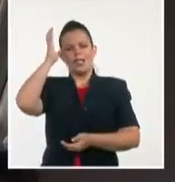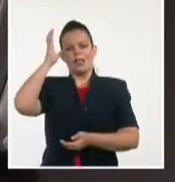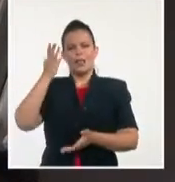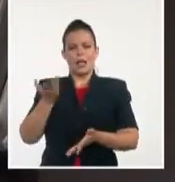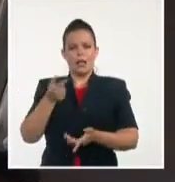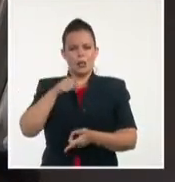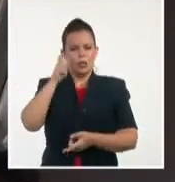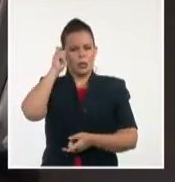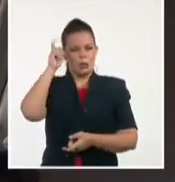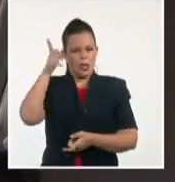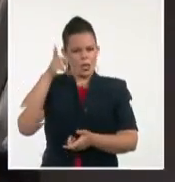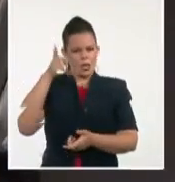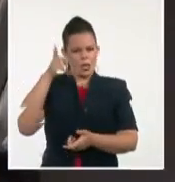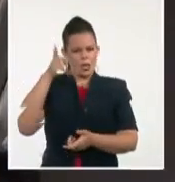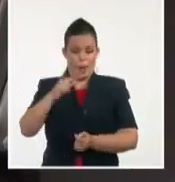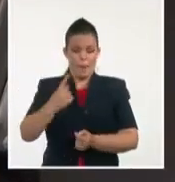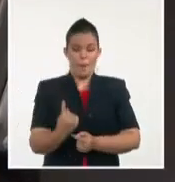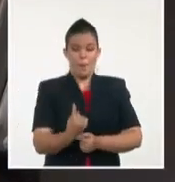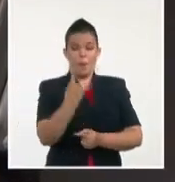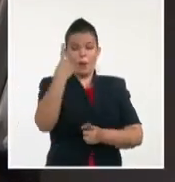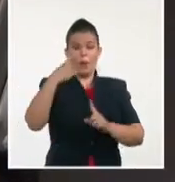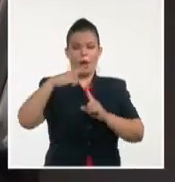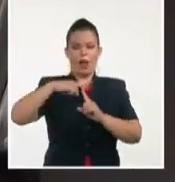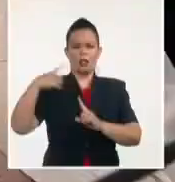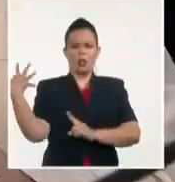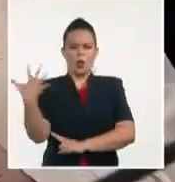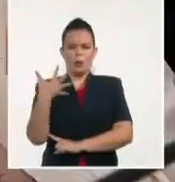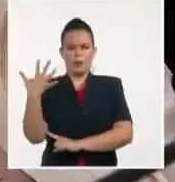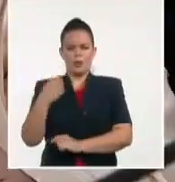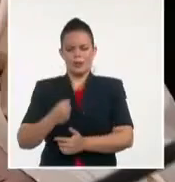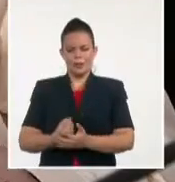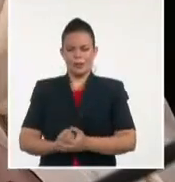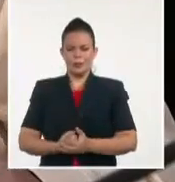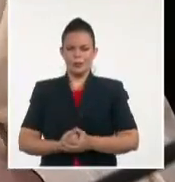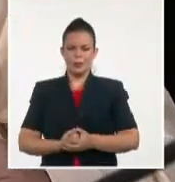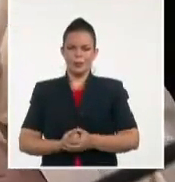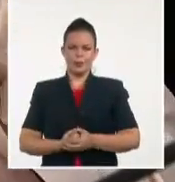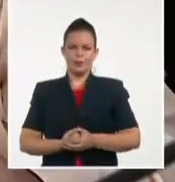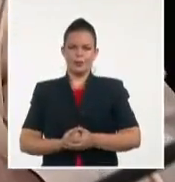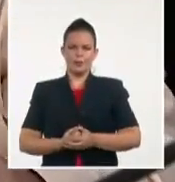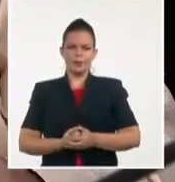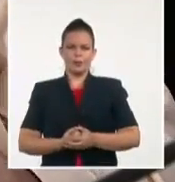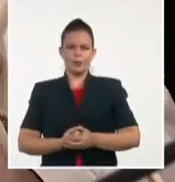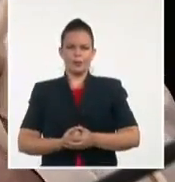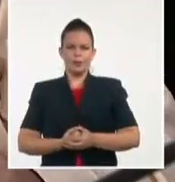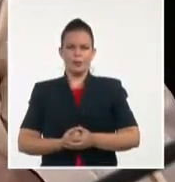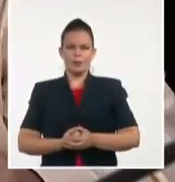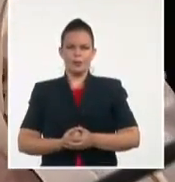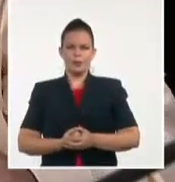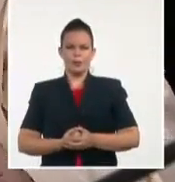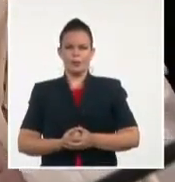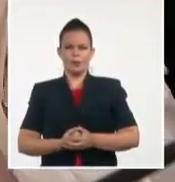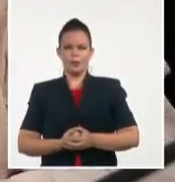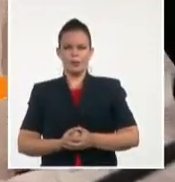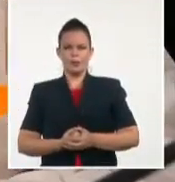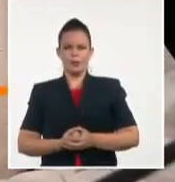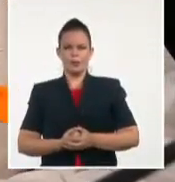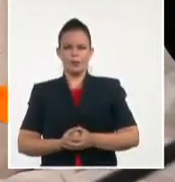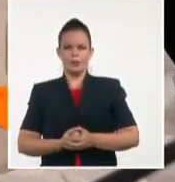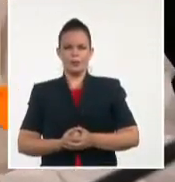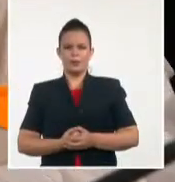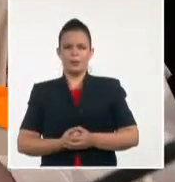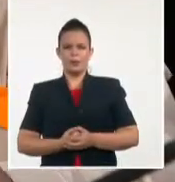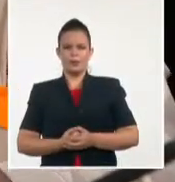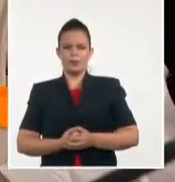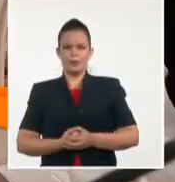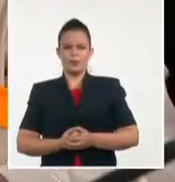primera de la temporada ciclónica que vamos a estar viviendo? Bien, muy buenas tardes a usted y a todos